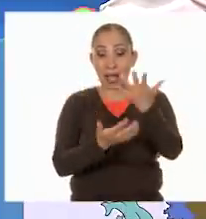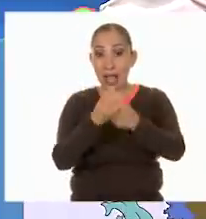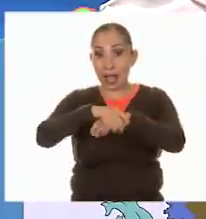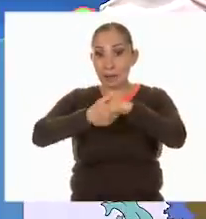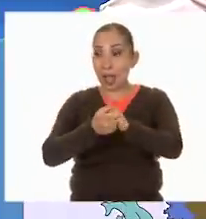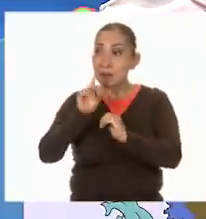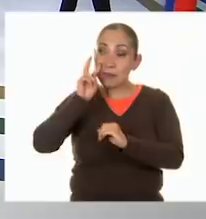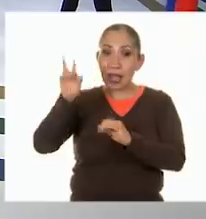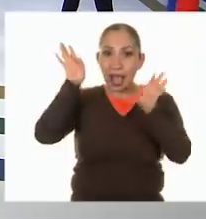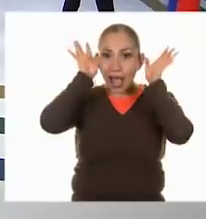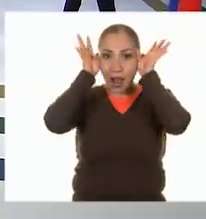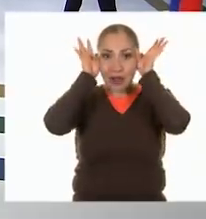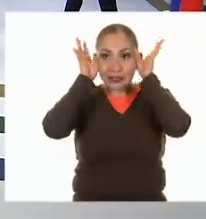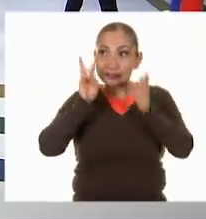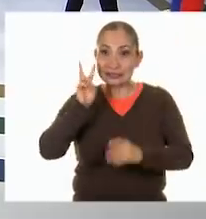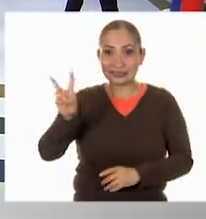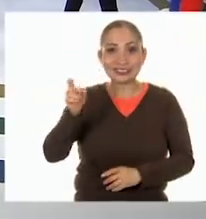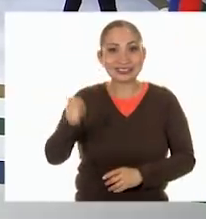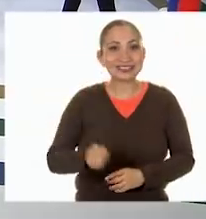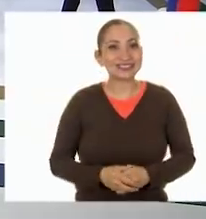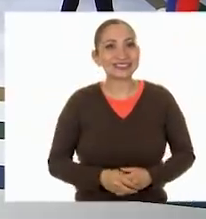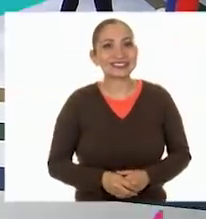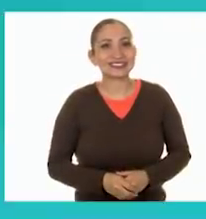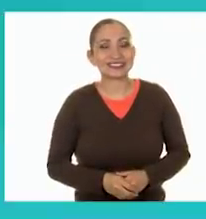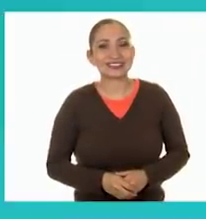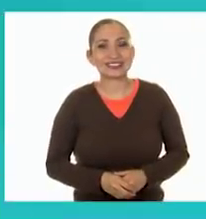con nuestro amigo Ajolisto. Sí, vamos.